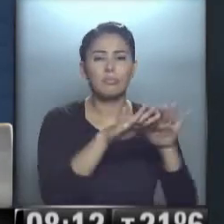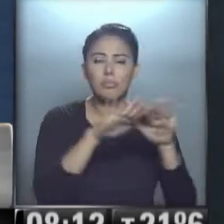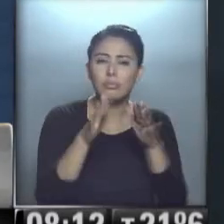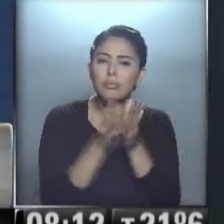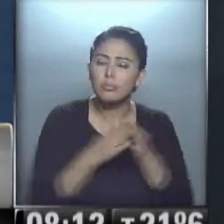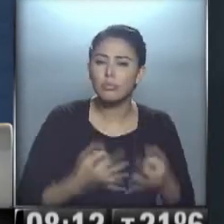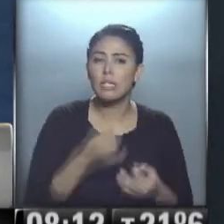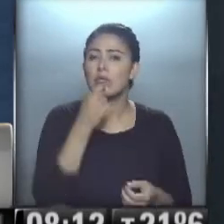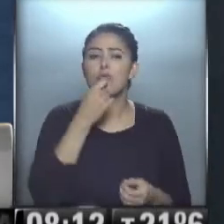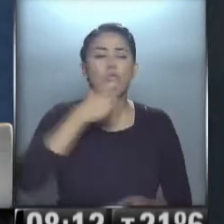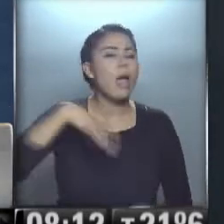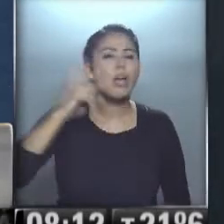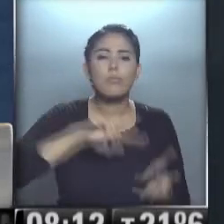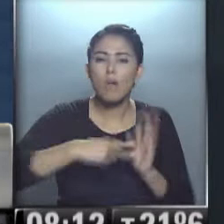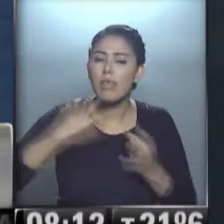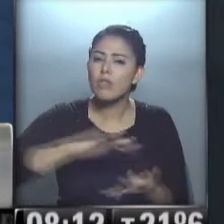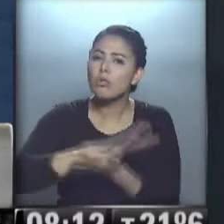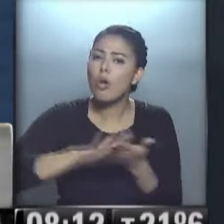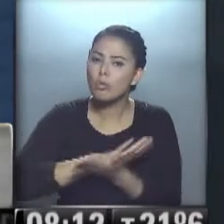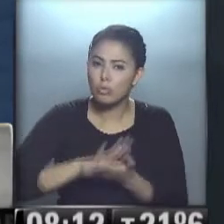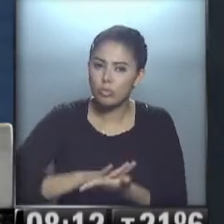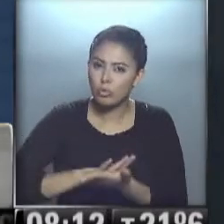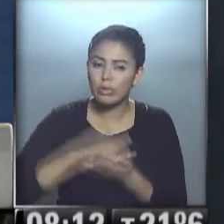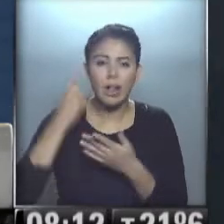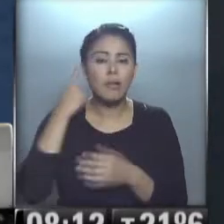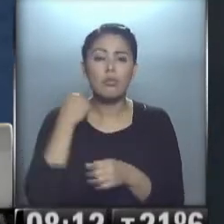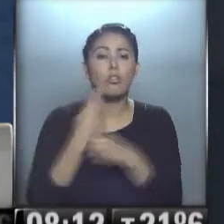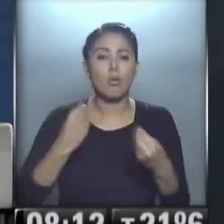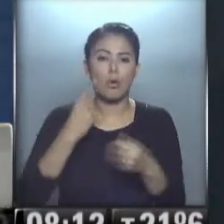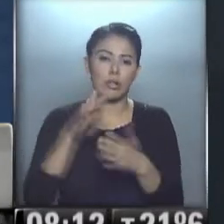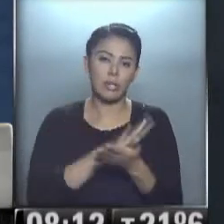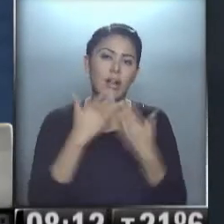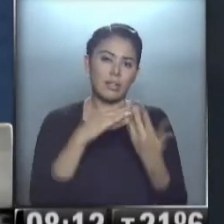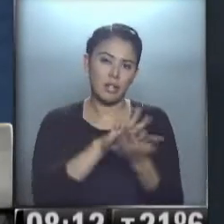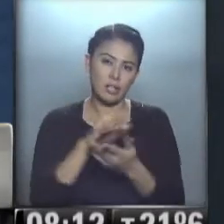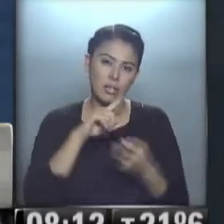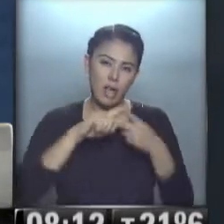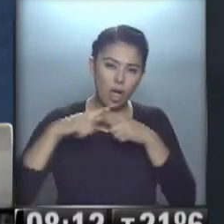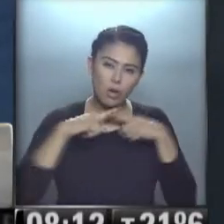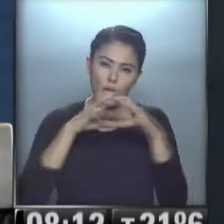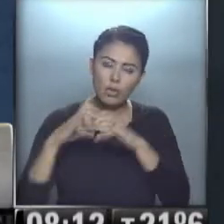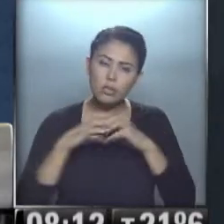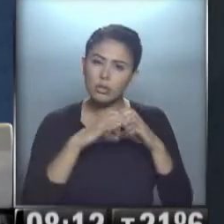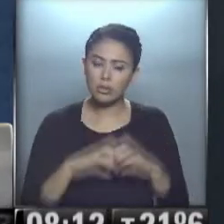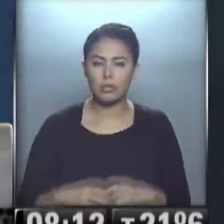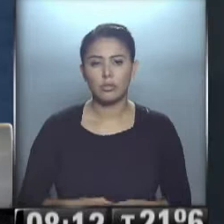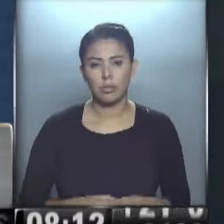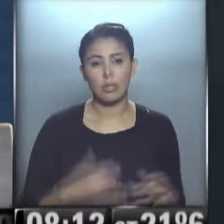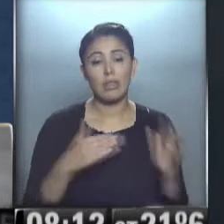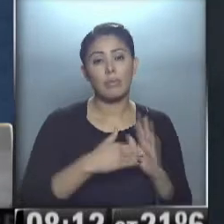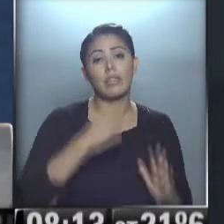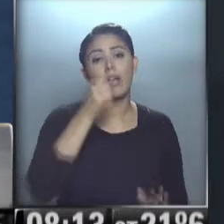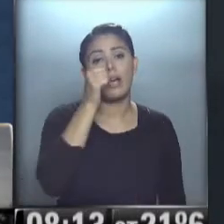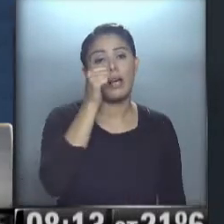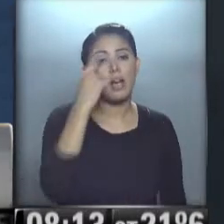que cualquier conflicto debe resolverse en el marco de negociaciones que sean compatibles con la jerarquía de cada uno